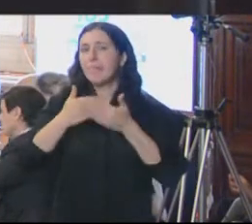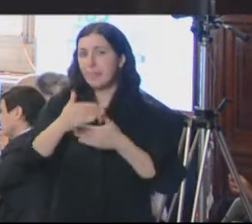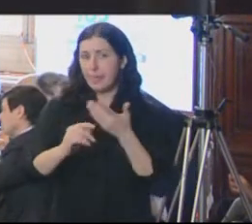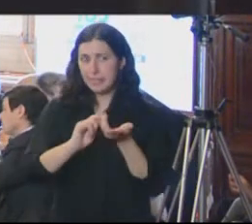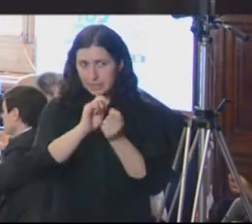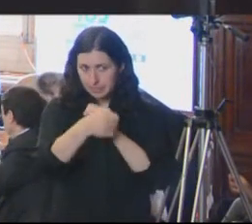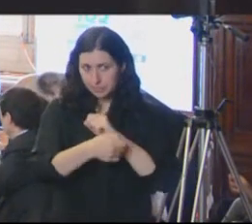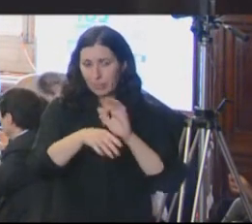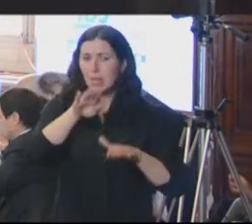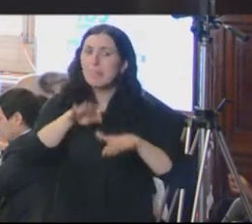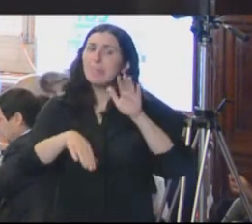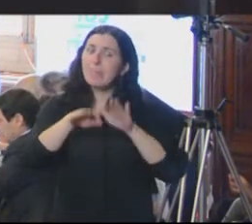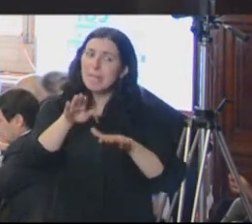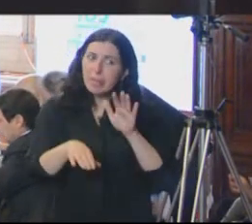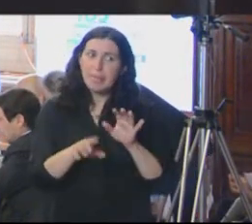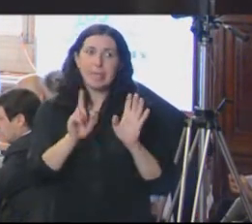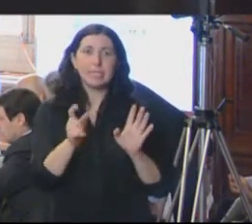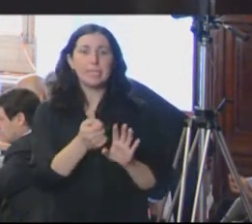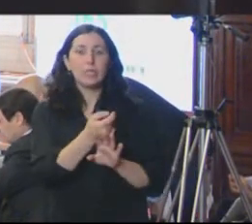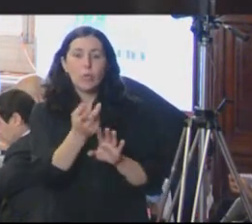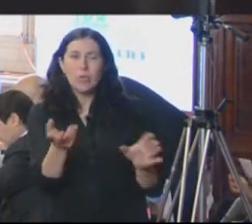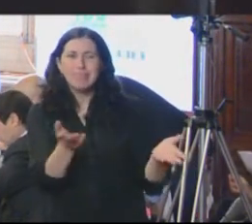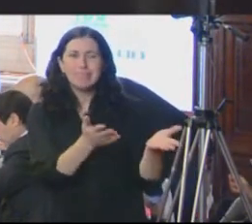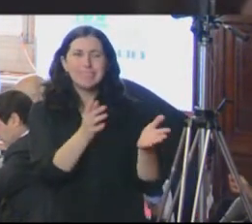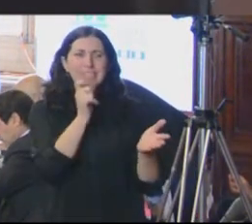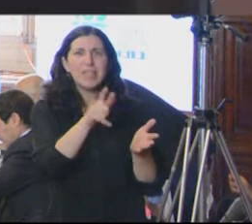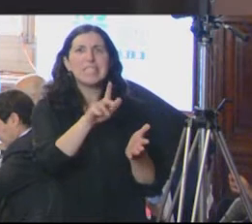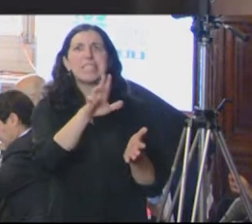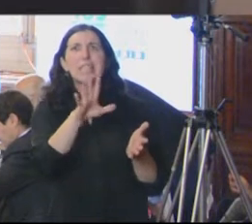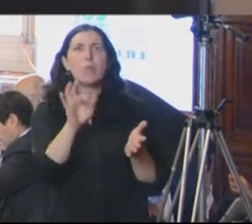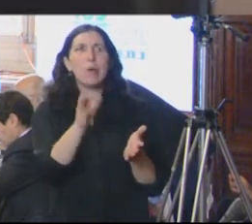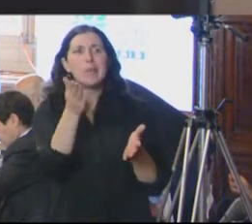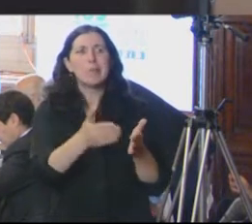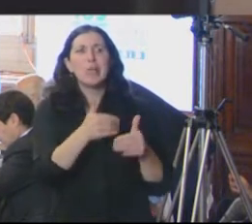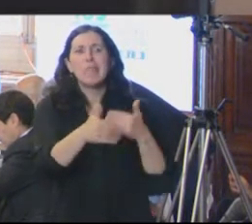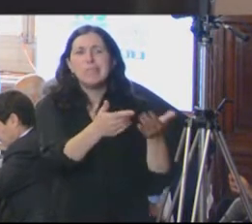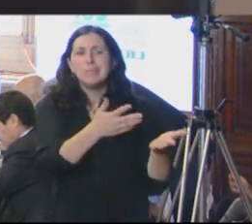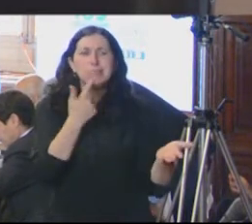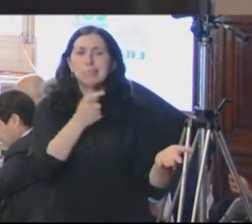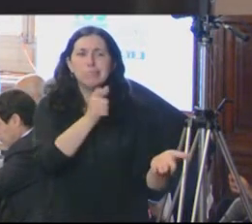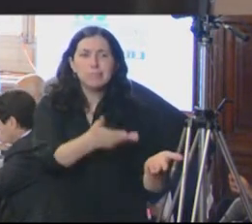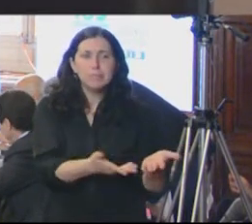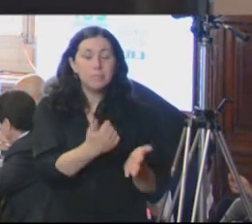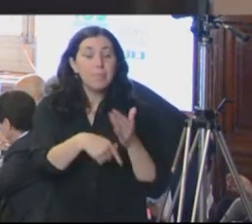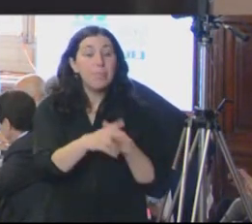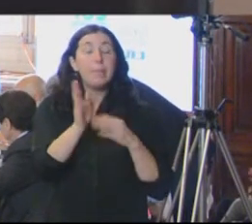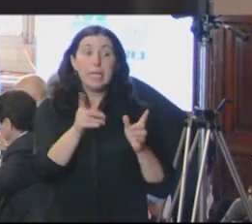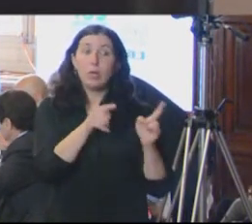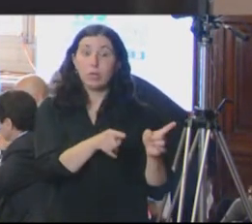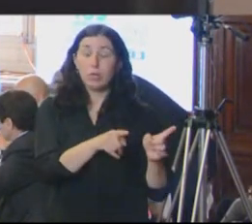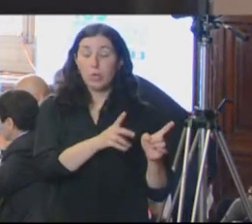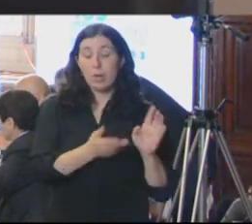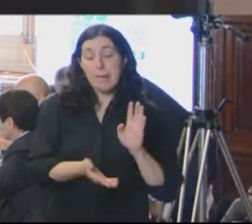de casos que efectivamente a que se refiere, pero sin duda ha puesto énfasis